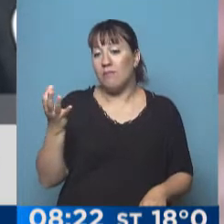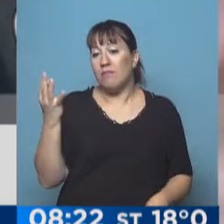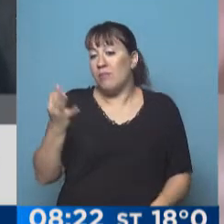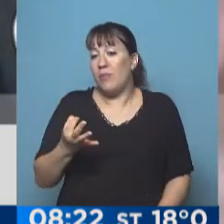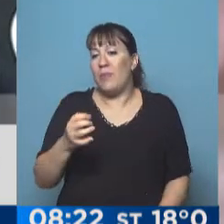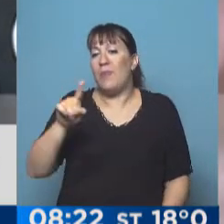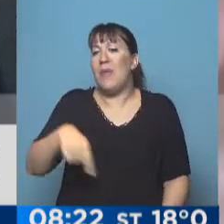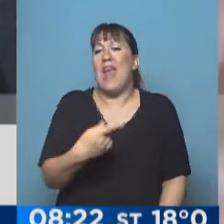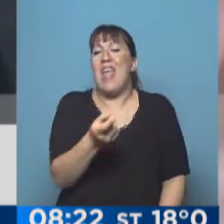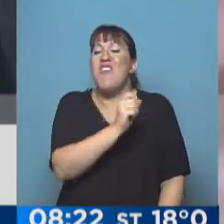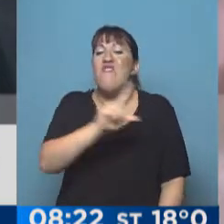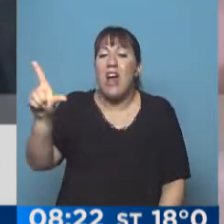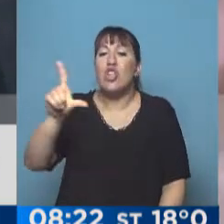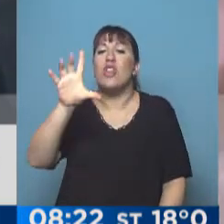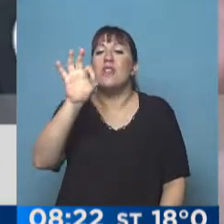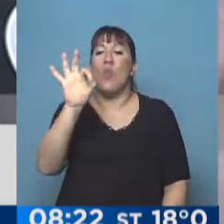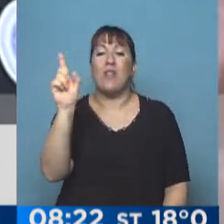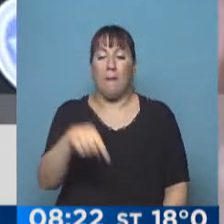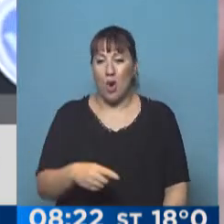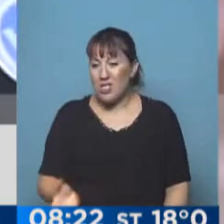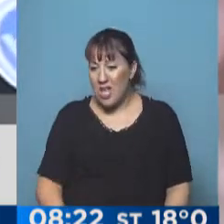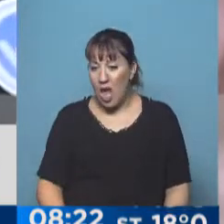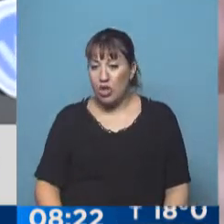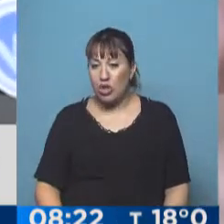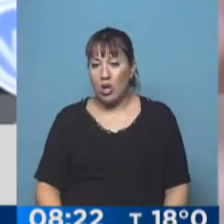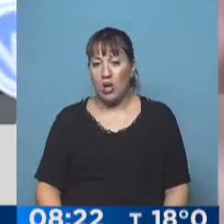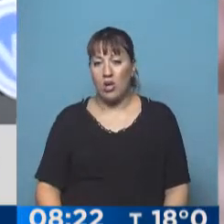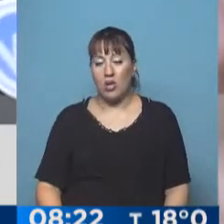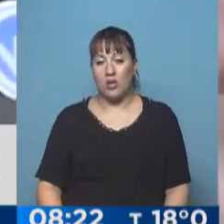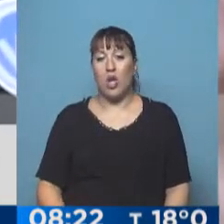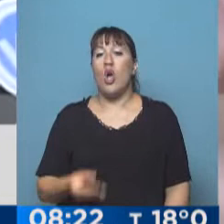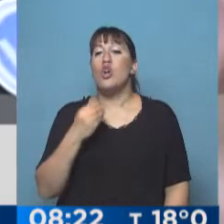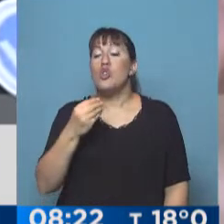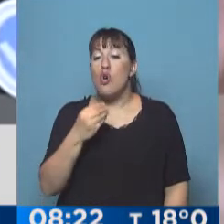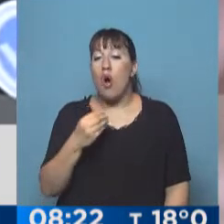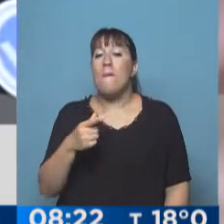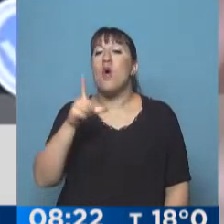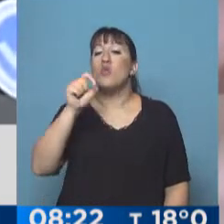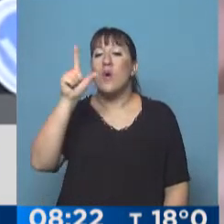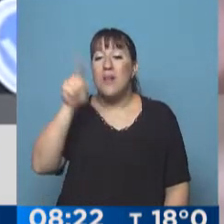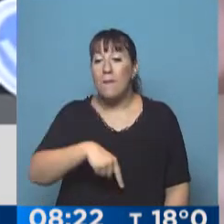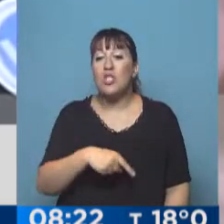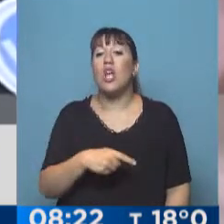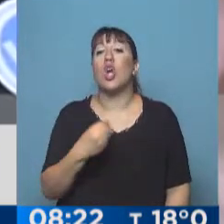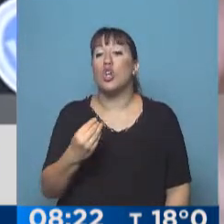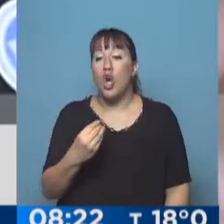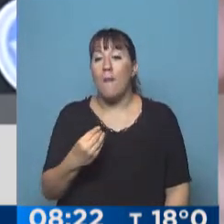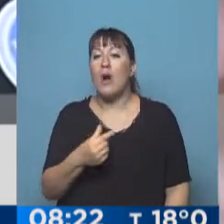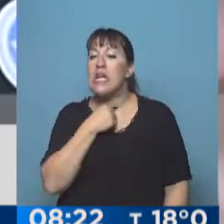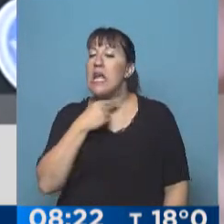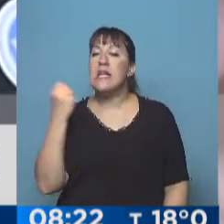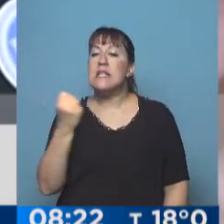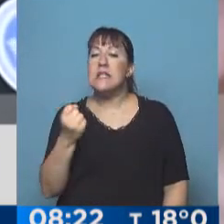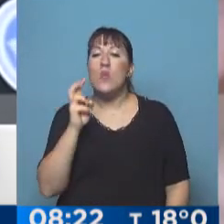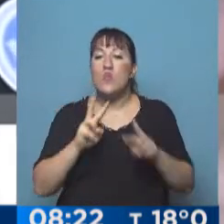inflación del 50 por ciento de inflación como se pueden originar esa inflación del 50 por ciento tocando los salarios que lo que han querido hacer